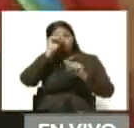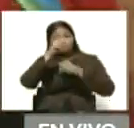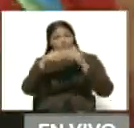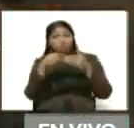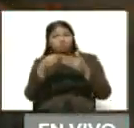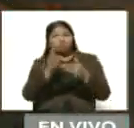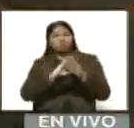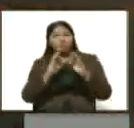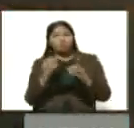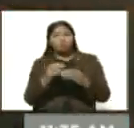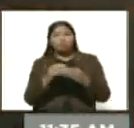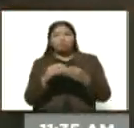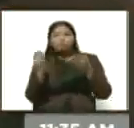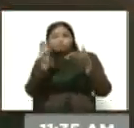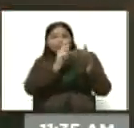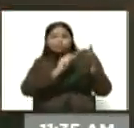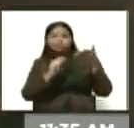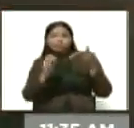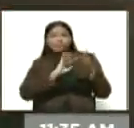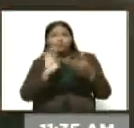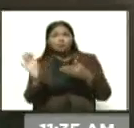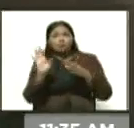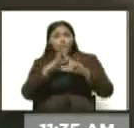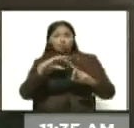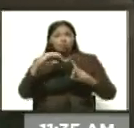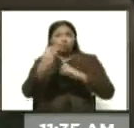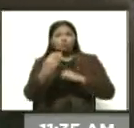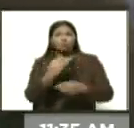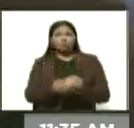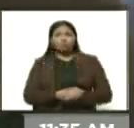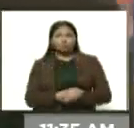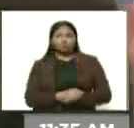los petroglifos como patrimonio cultural.